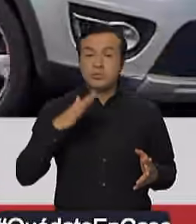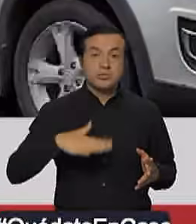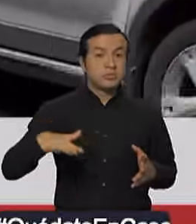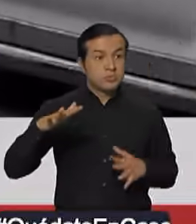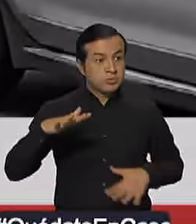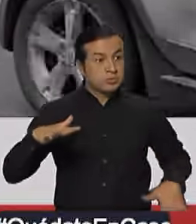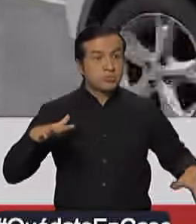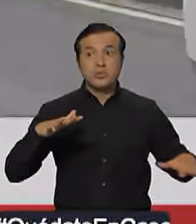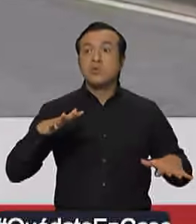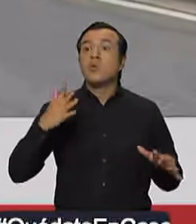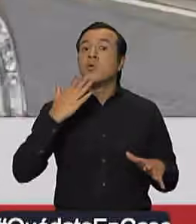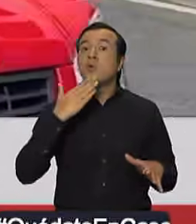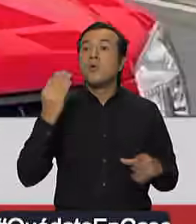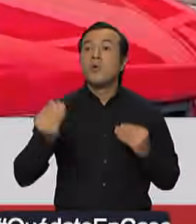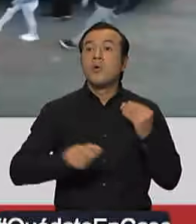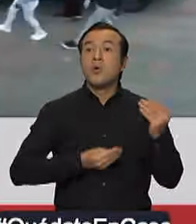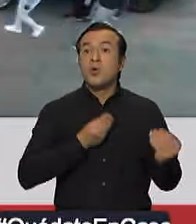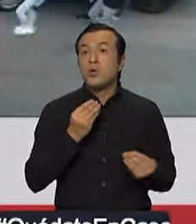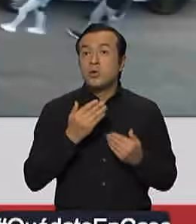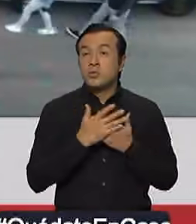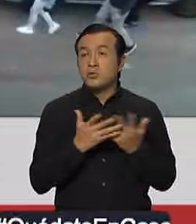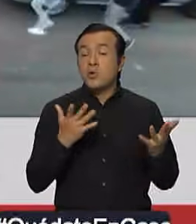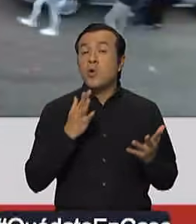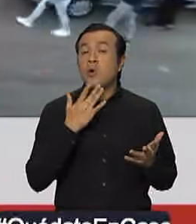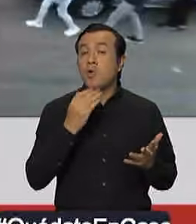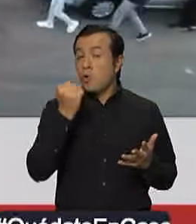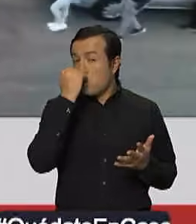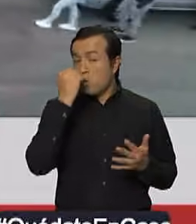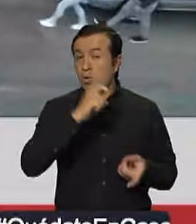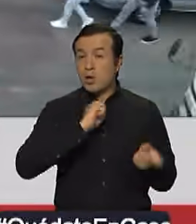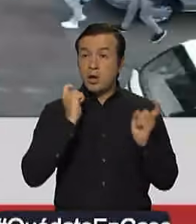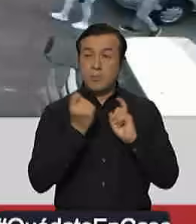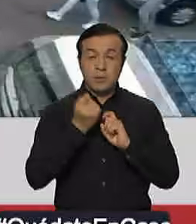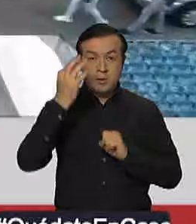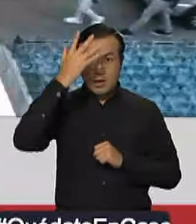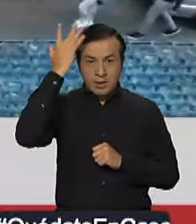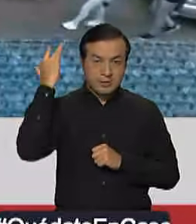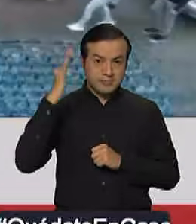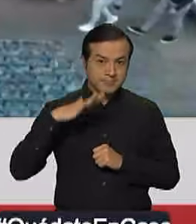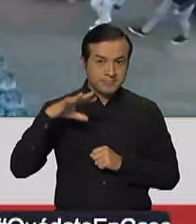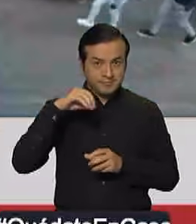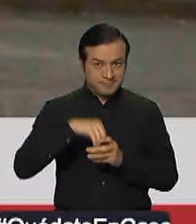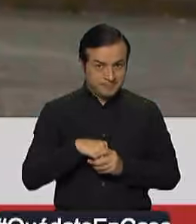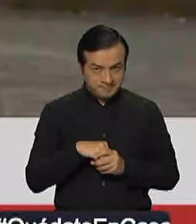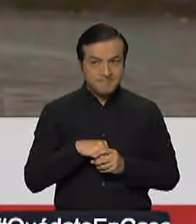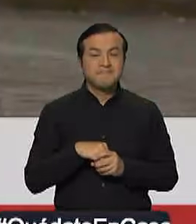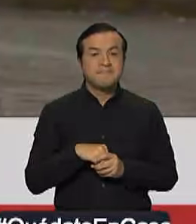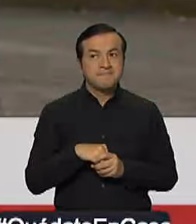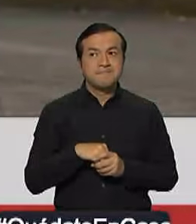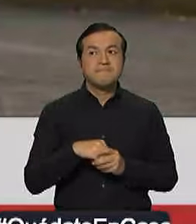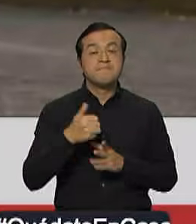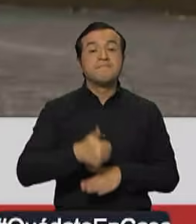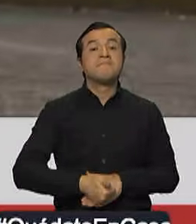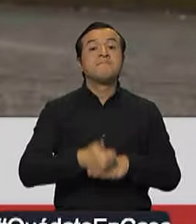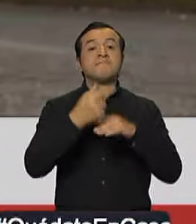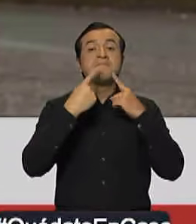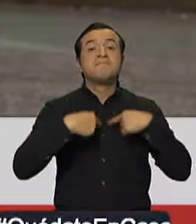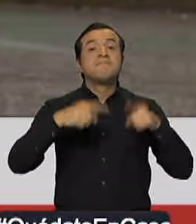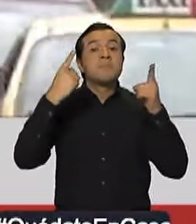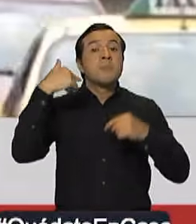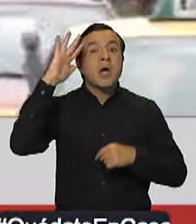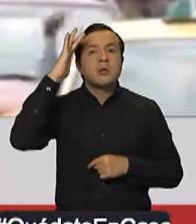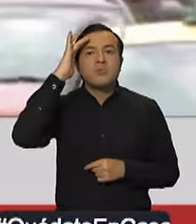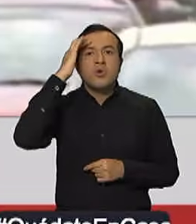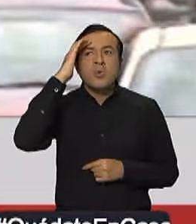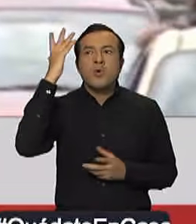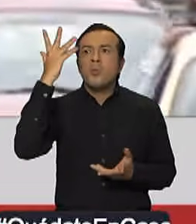país pasarán en las próximas horas o días de color rojo al amarillo en el esquema de semaforización. A las autoridades les preocupa el poco